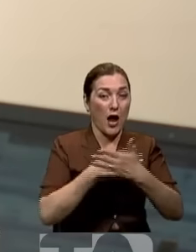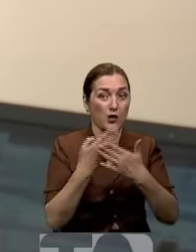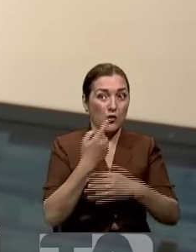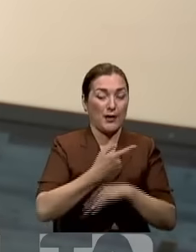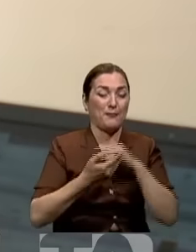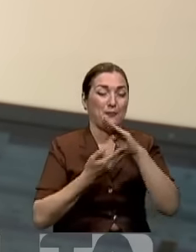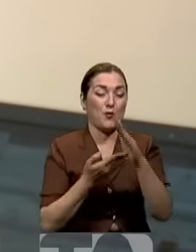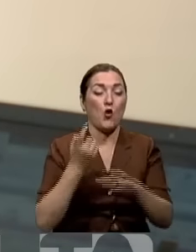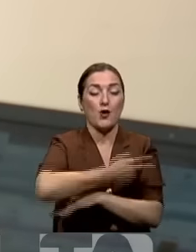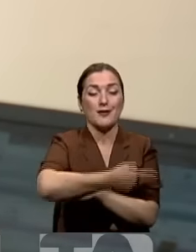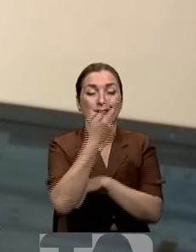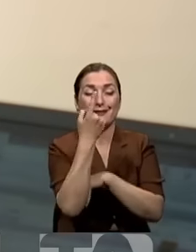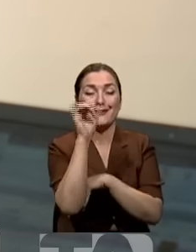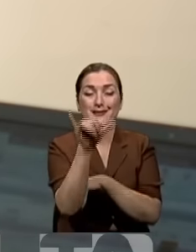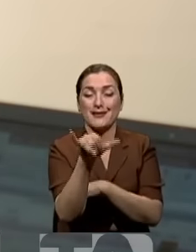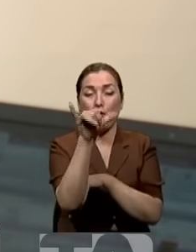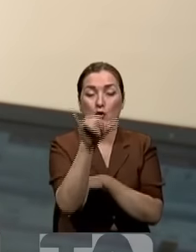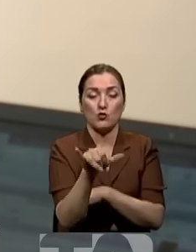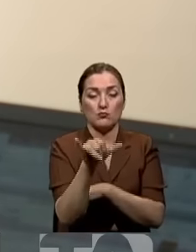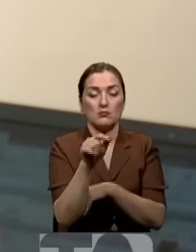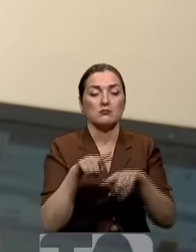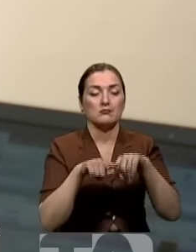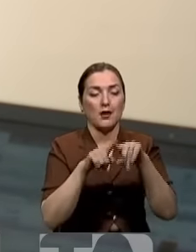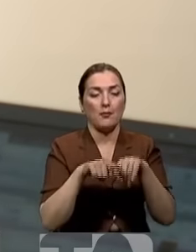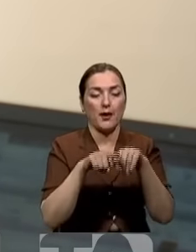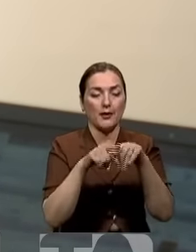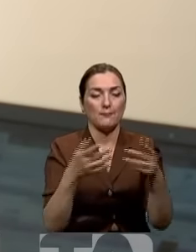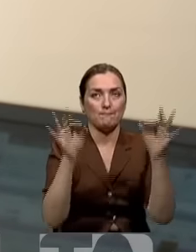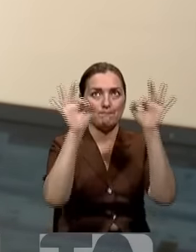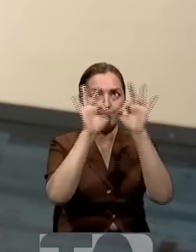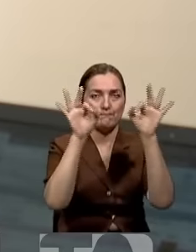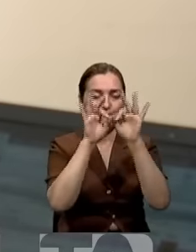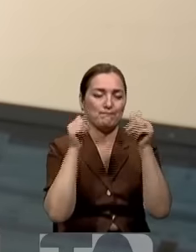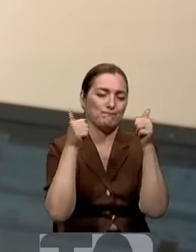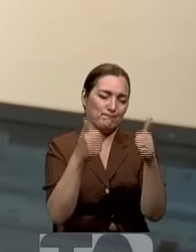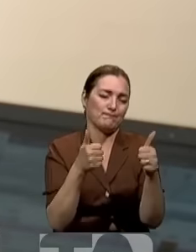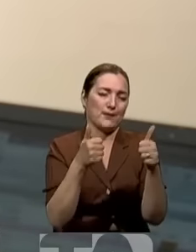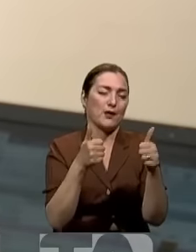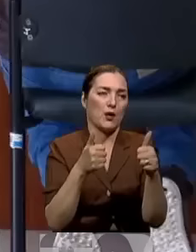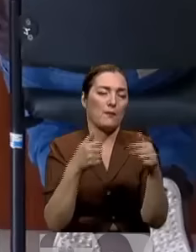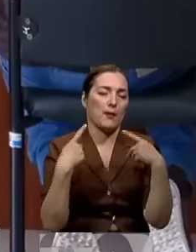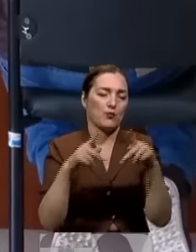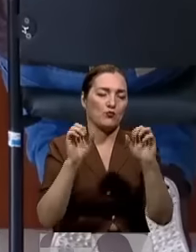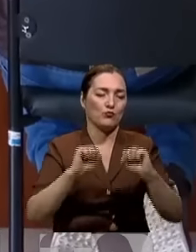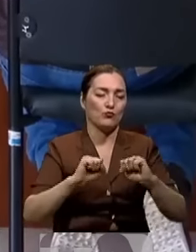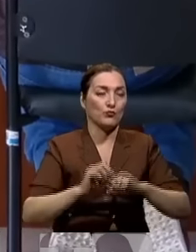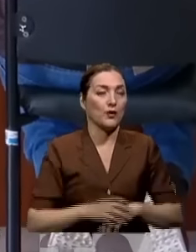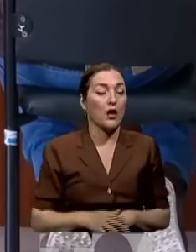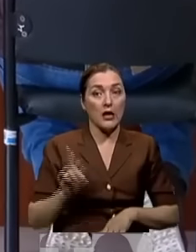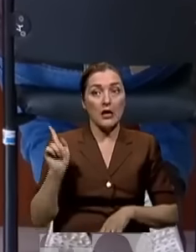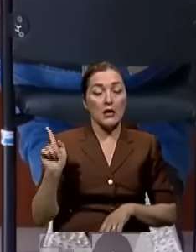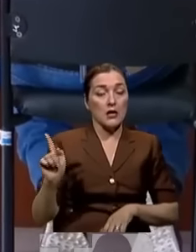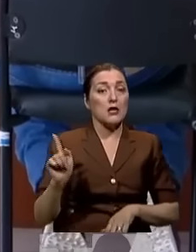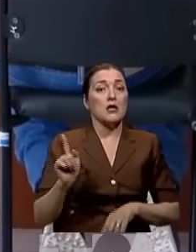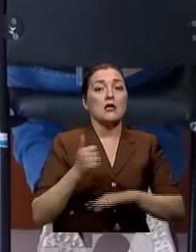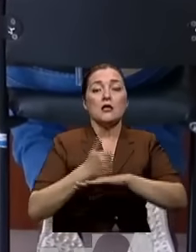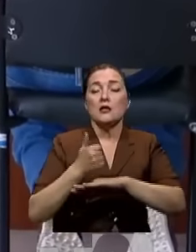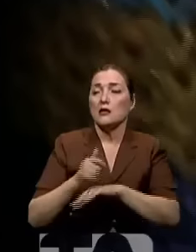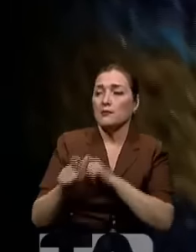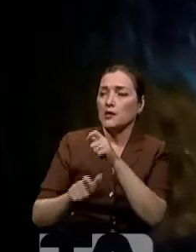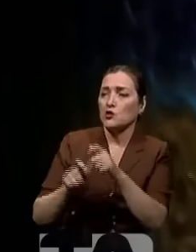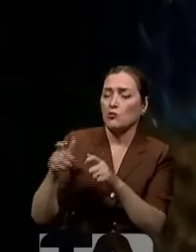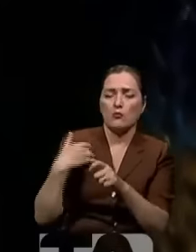estamos evaluando, siempre y cuando obviamente las condiciones de los racionamientos eléctricos nos permitan. Las autoridades exhortan a los